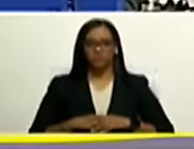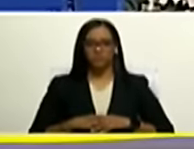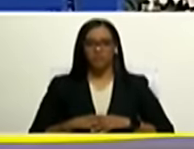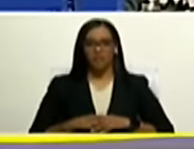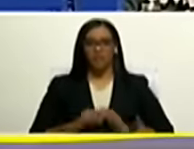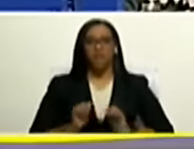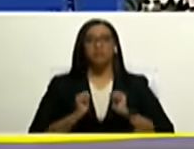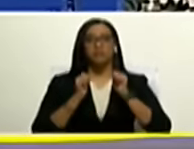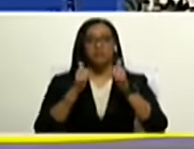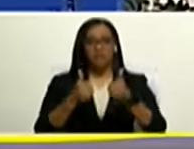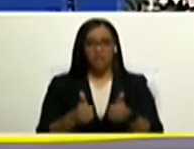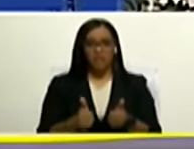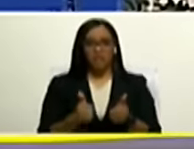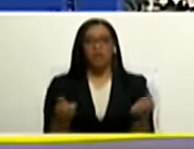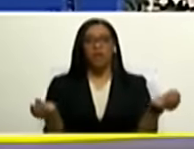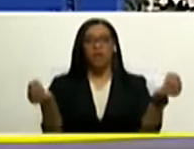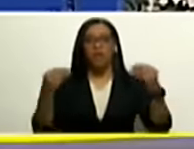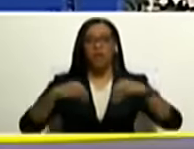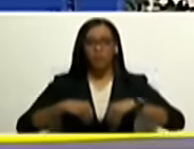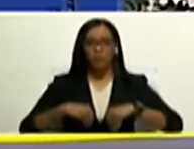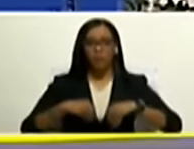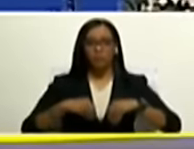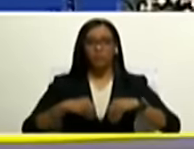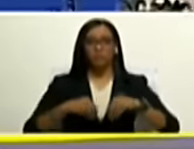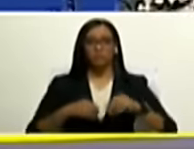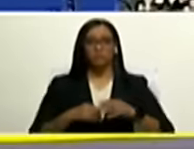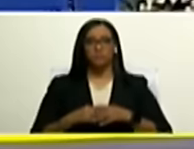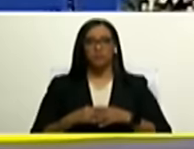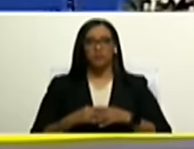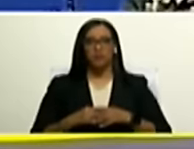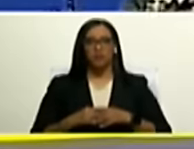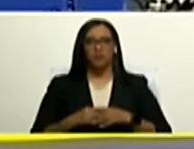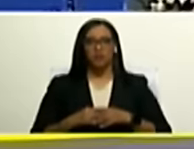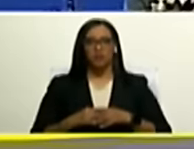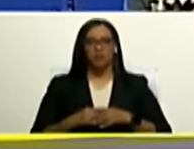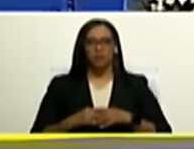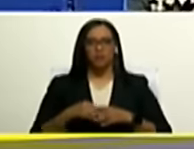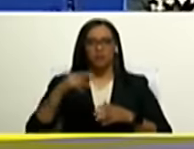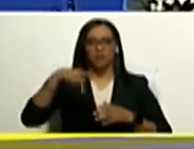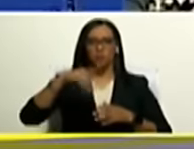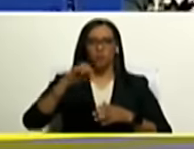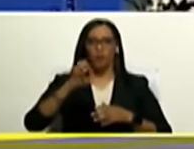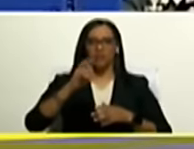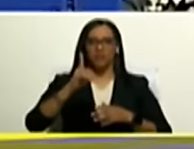Se inicia con el acuerdo de Tordesillas